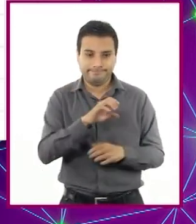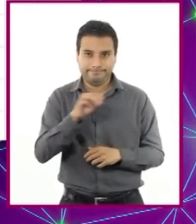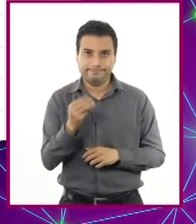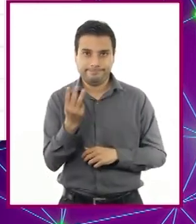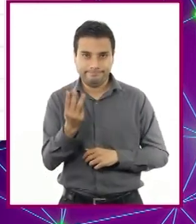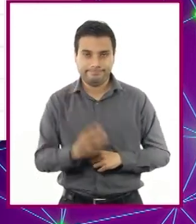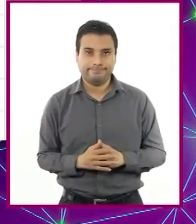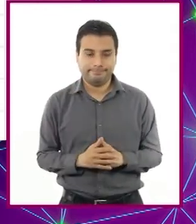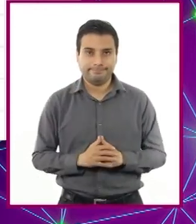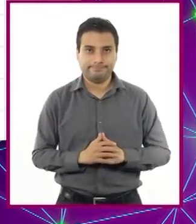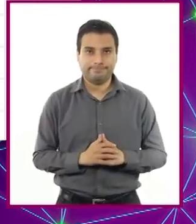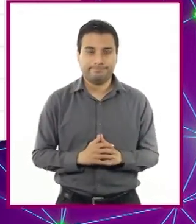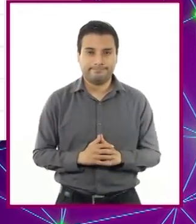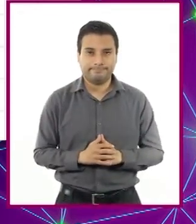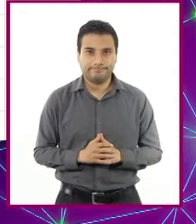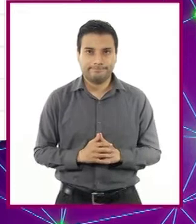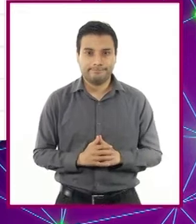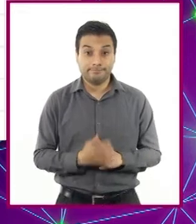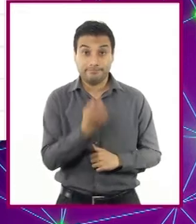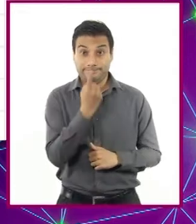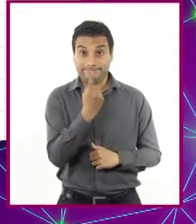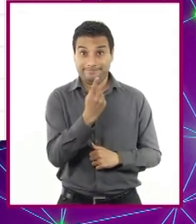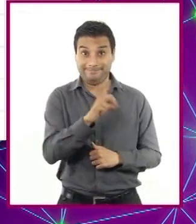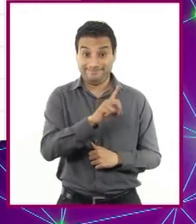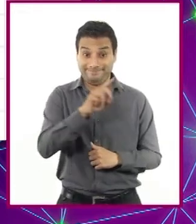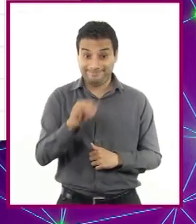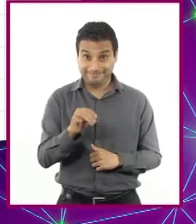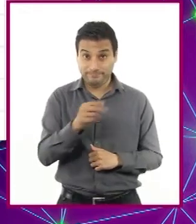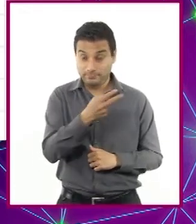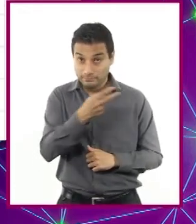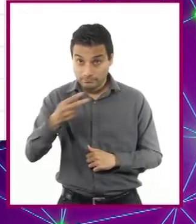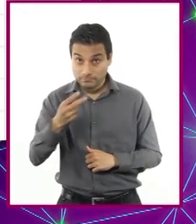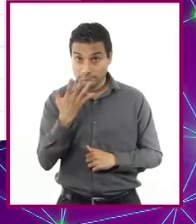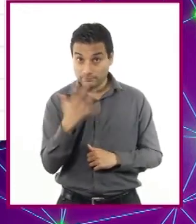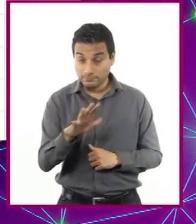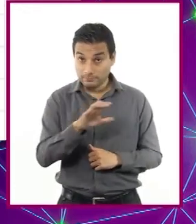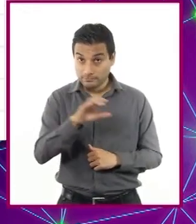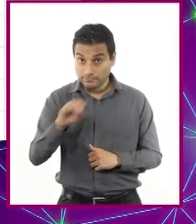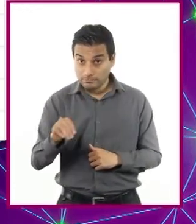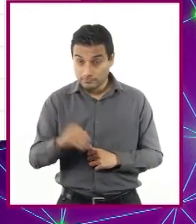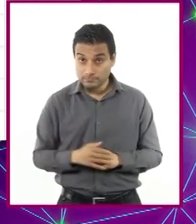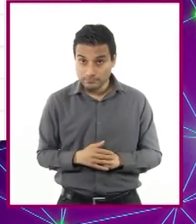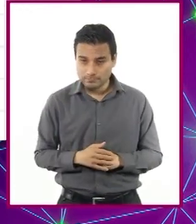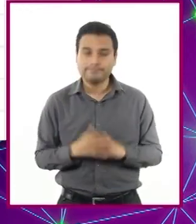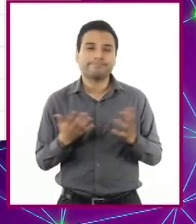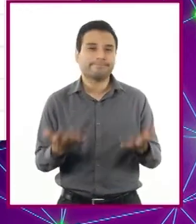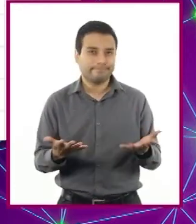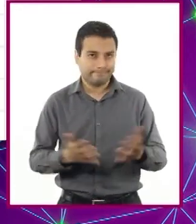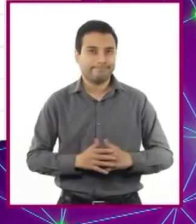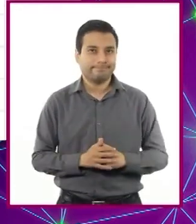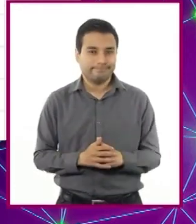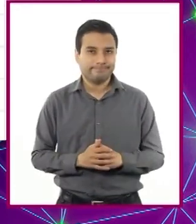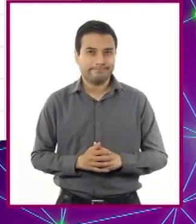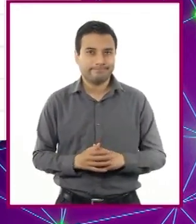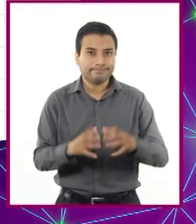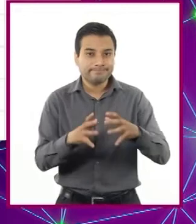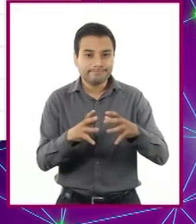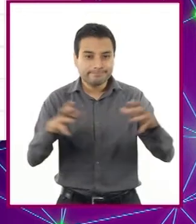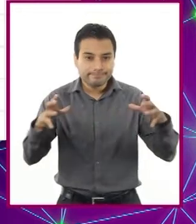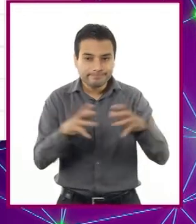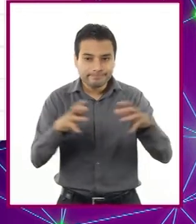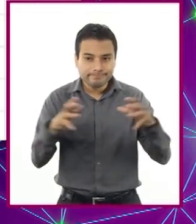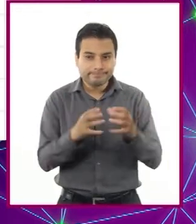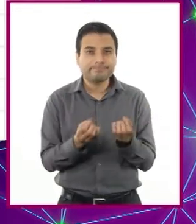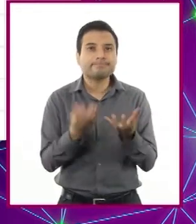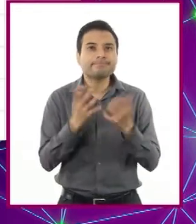cúbicos. Pero como 1 decímetro es igual a 10 centímetros, entonces el volumen del